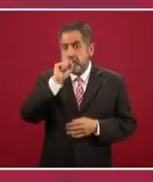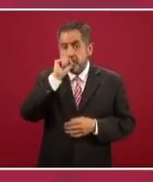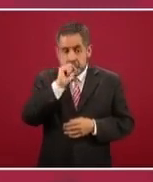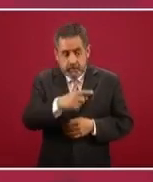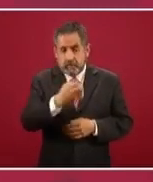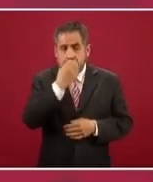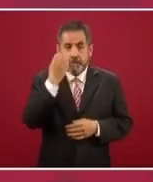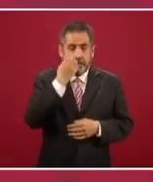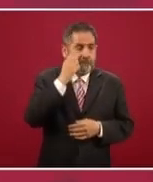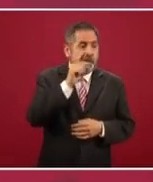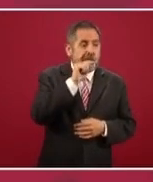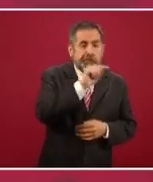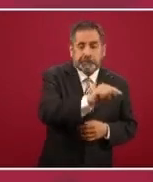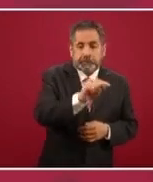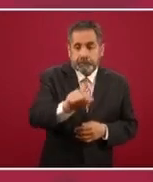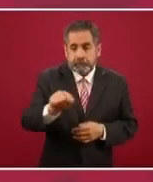mismas